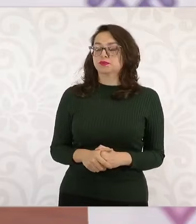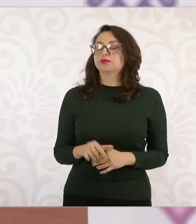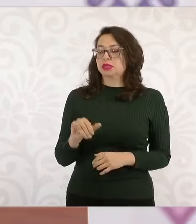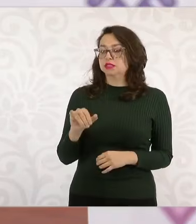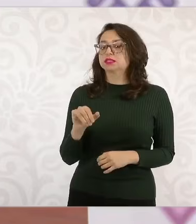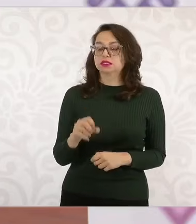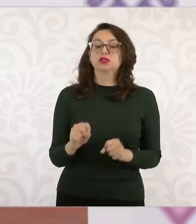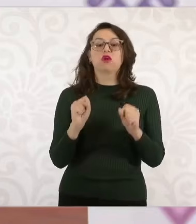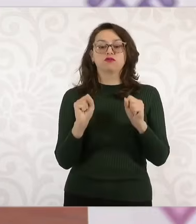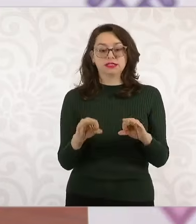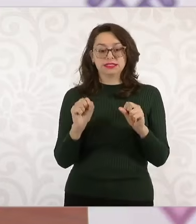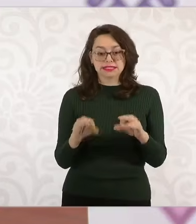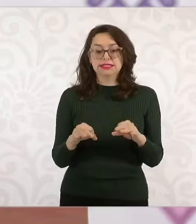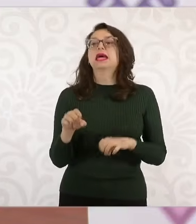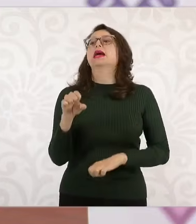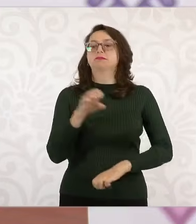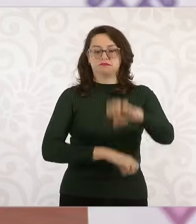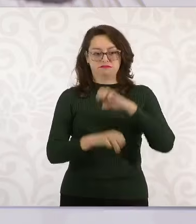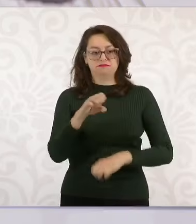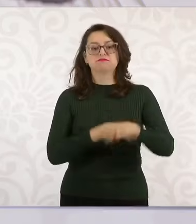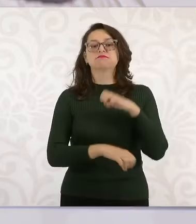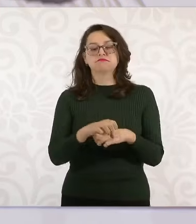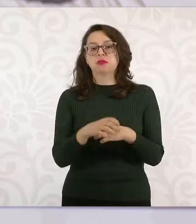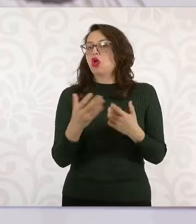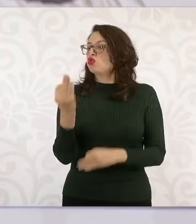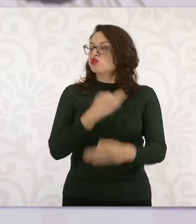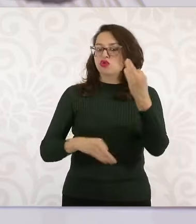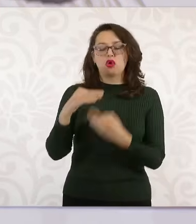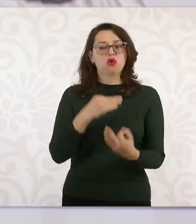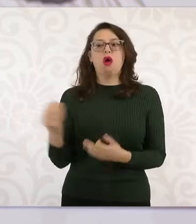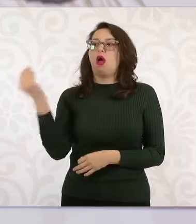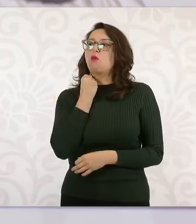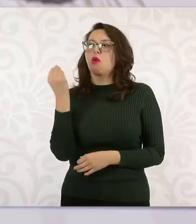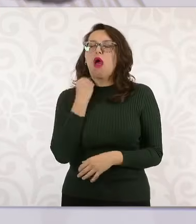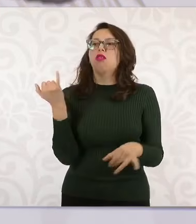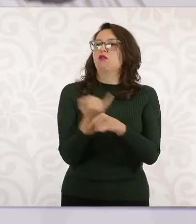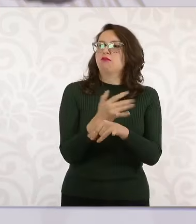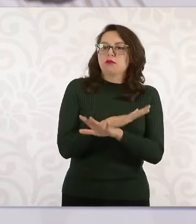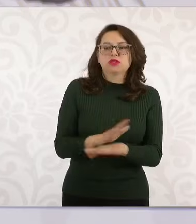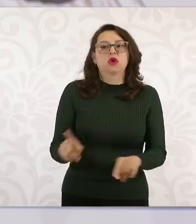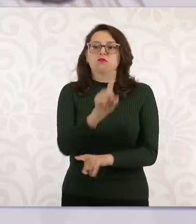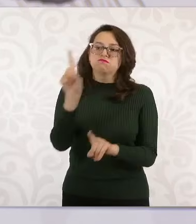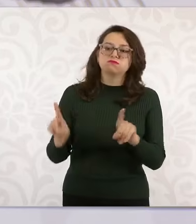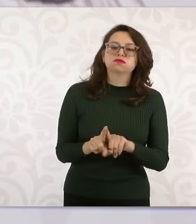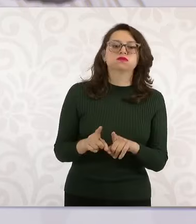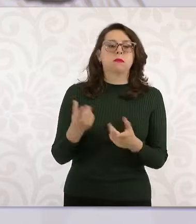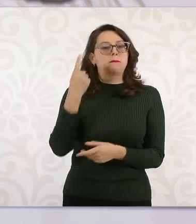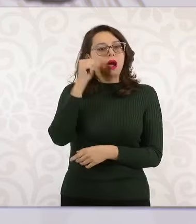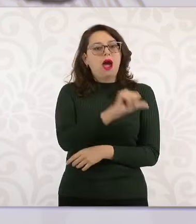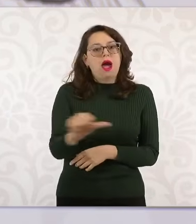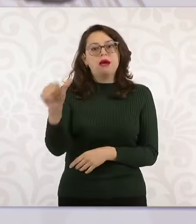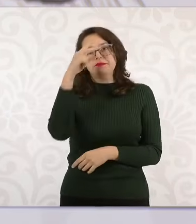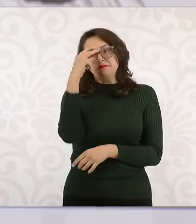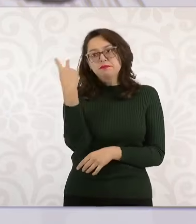como lo hemos dicho, hemos desplegado todo el apoyo jurídico, legal y de información que se requiere a